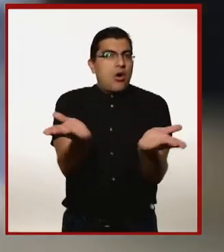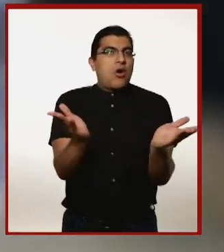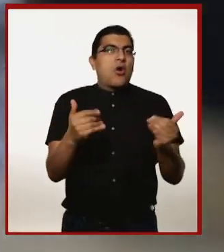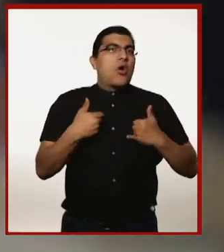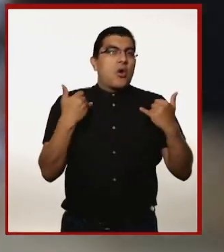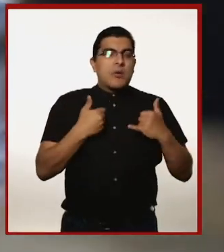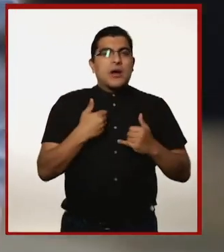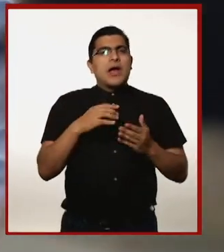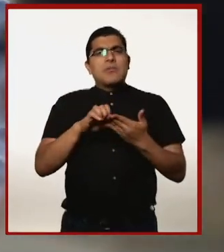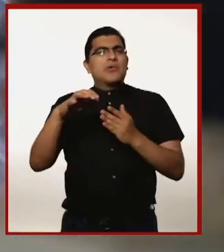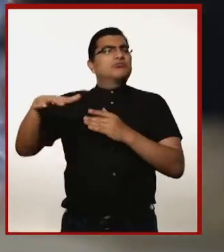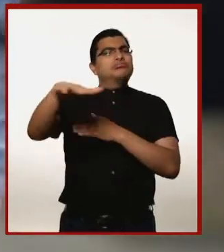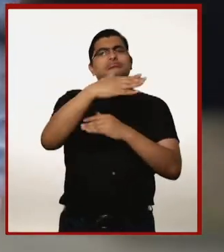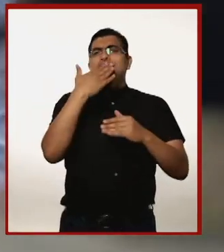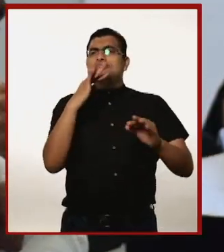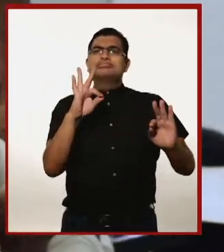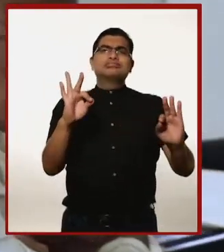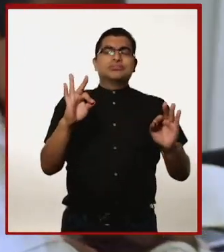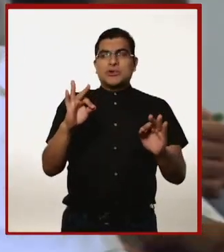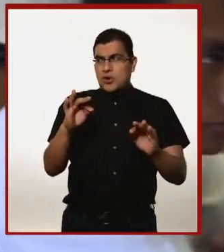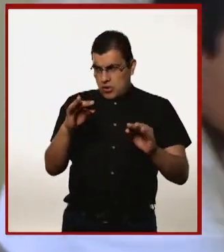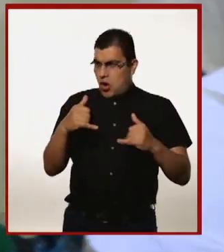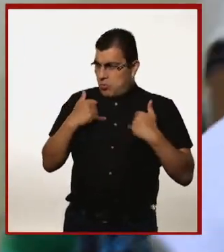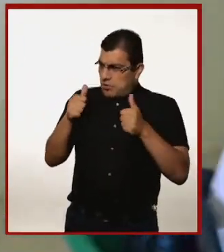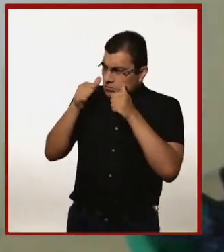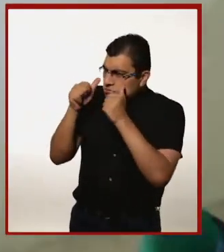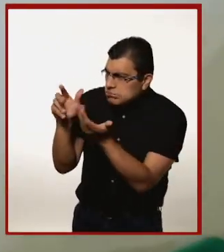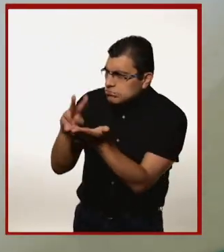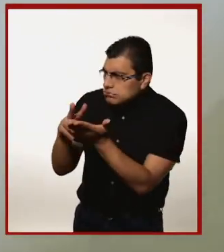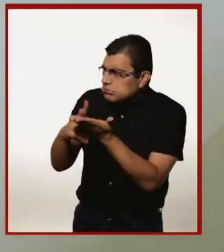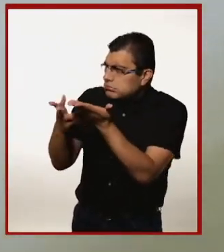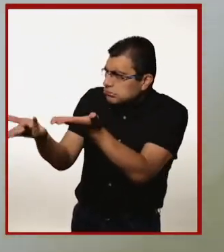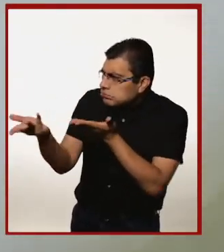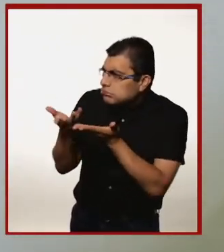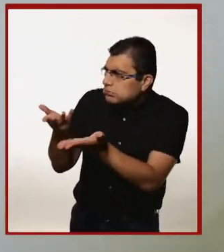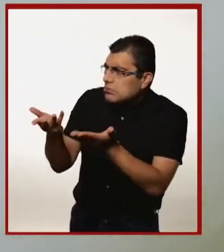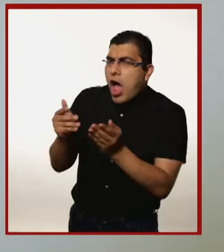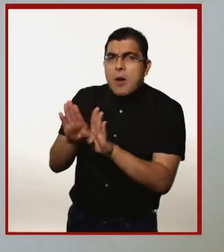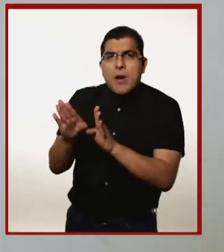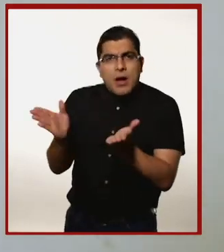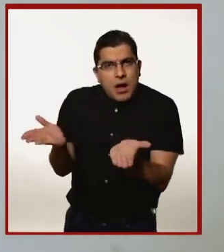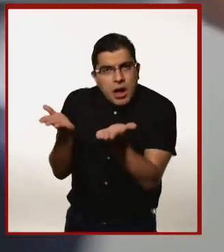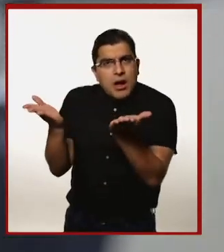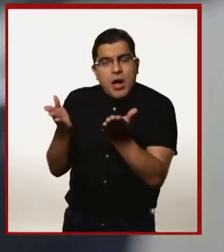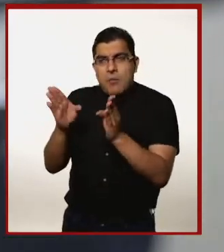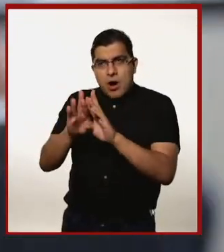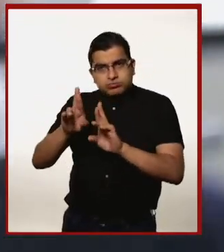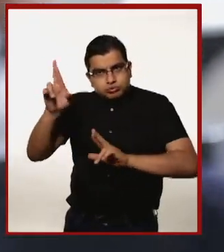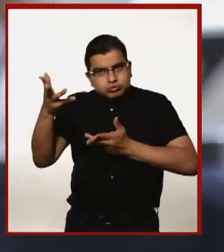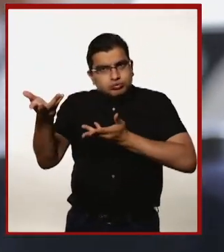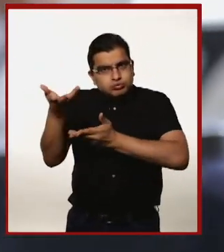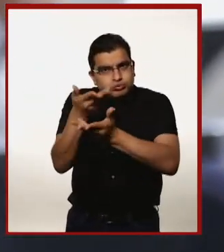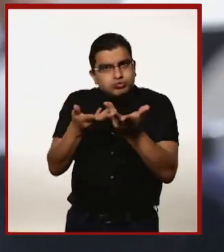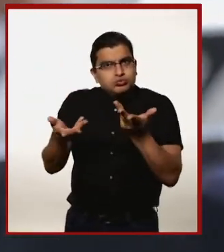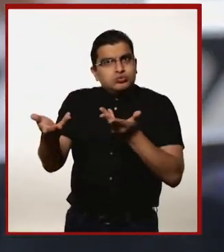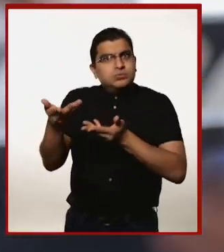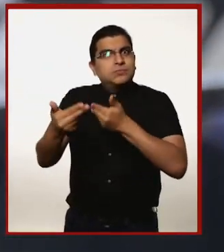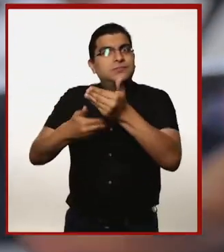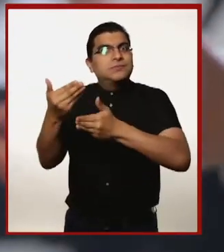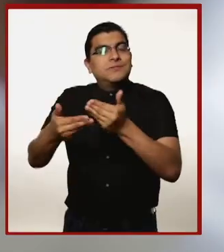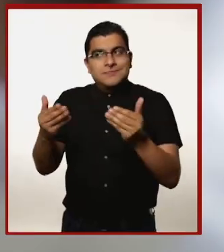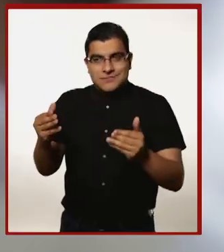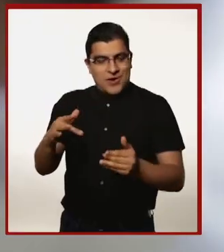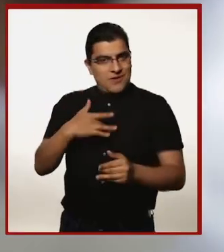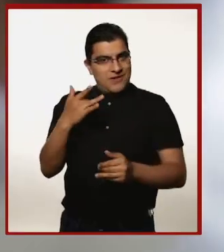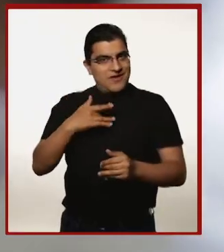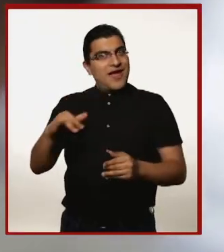es decir, ambientes amigables, donde se les escuche, se tome en cuenta, se impulse su participación, pues eso va generando también